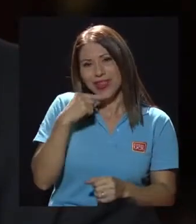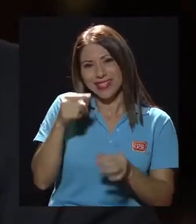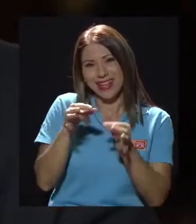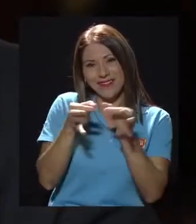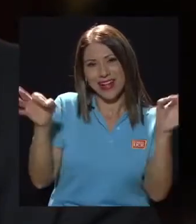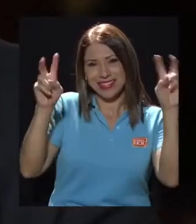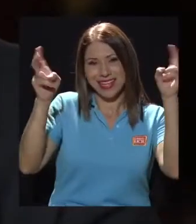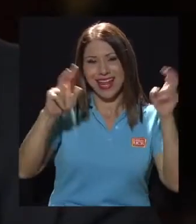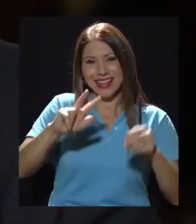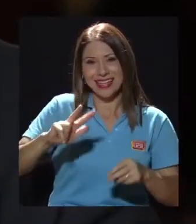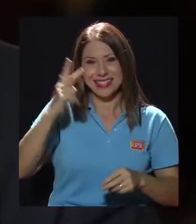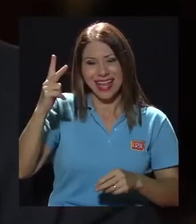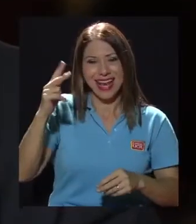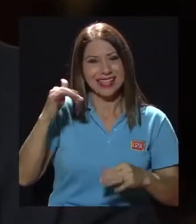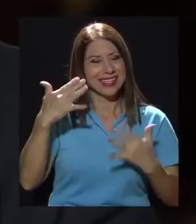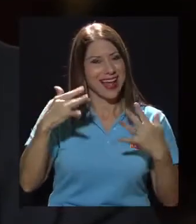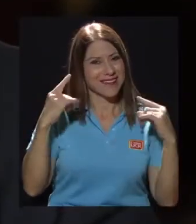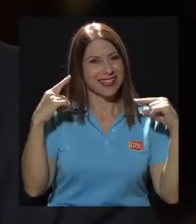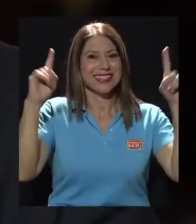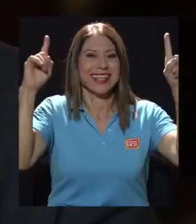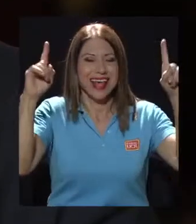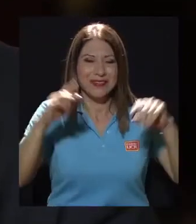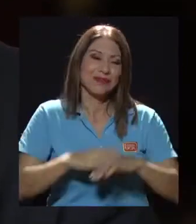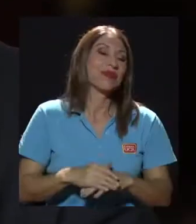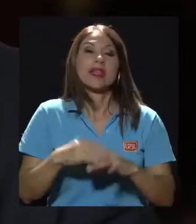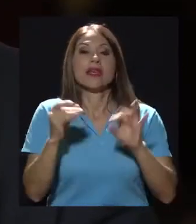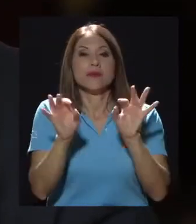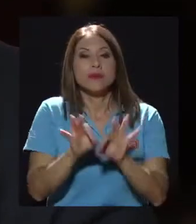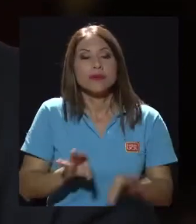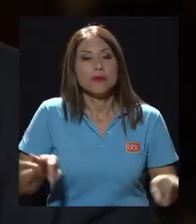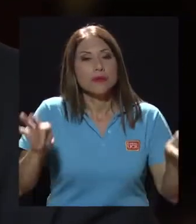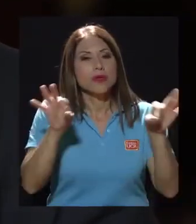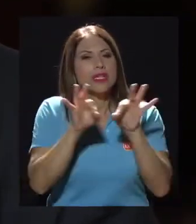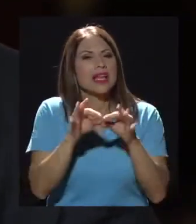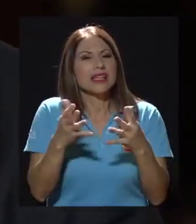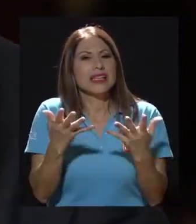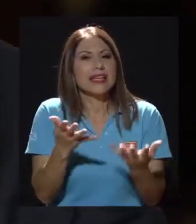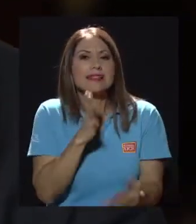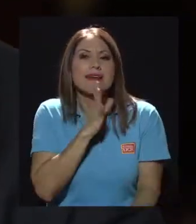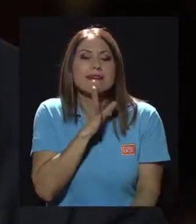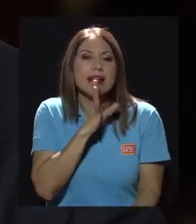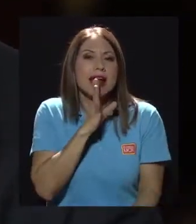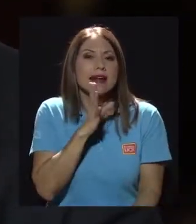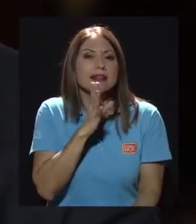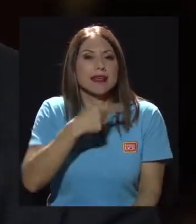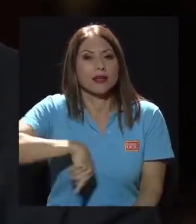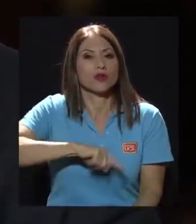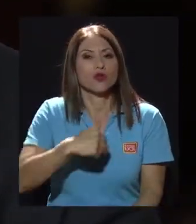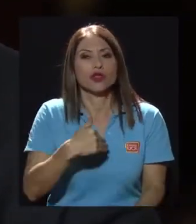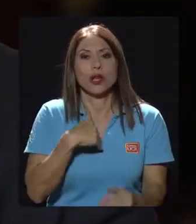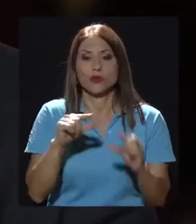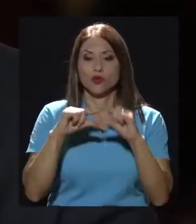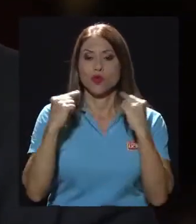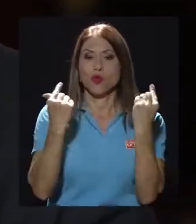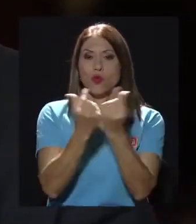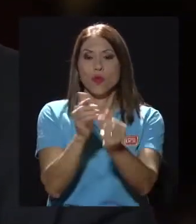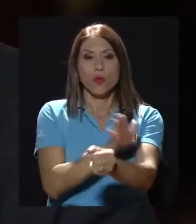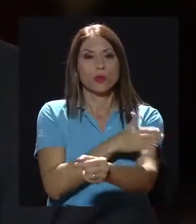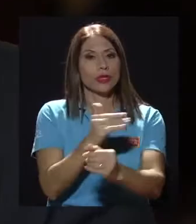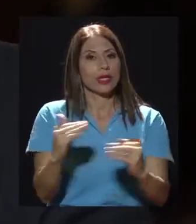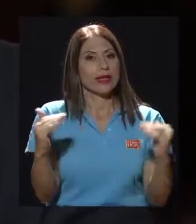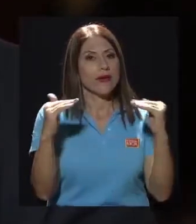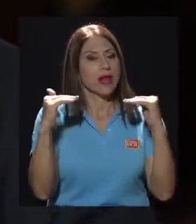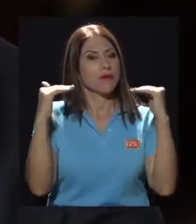Uh-huh. Una cosa importante, y es que hablando un poco, porque tenemos una orquesta con muy buen nivel, eso es una cosa muy